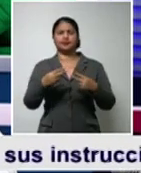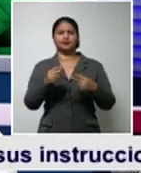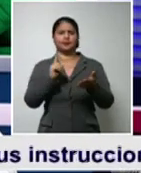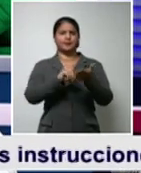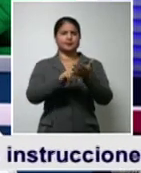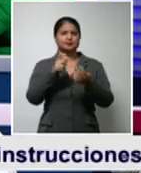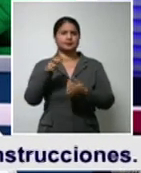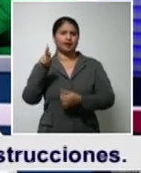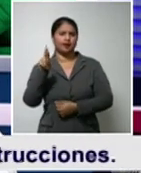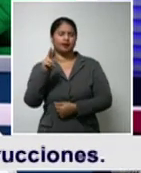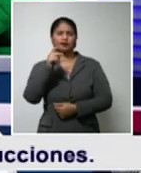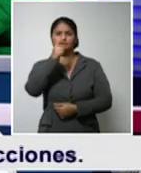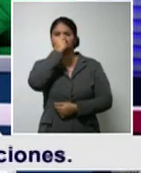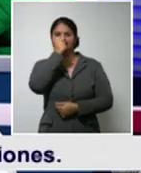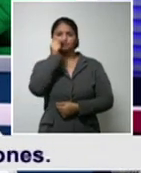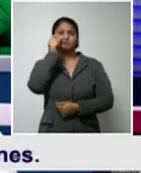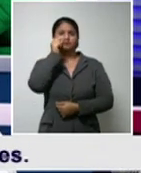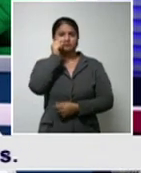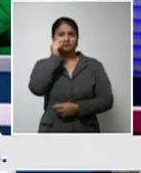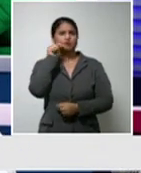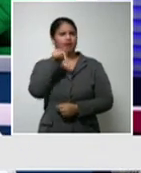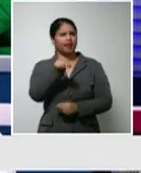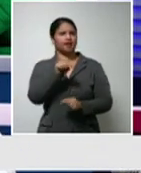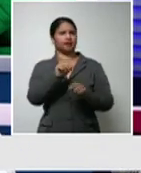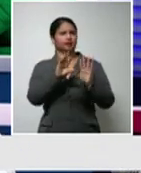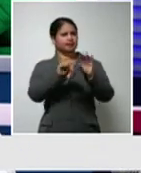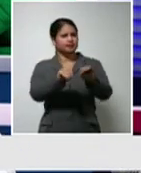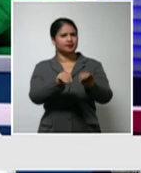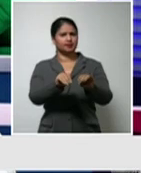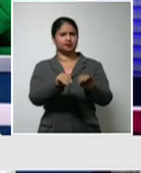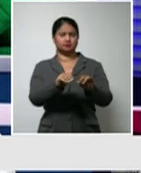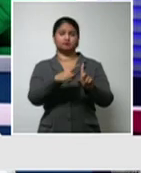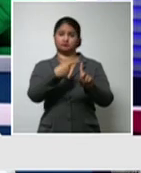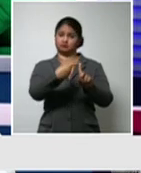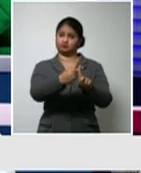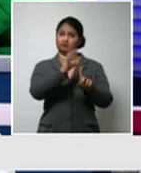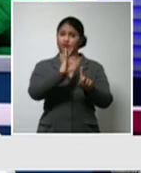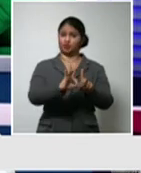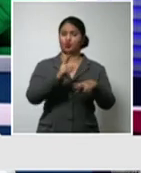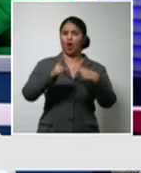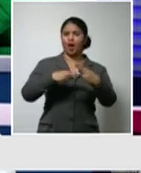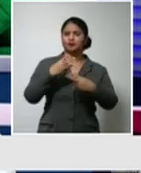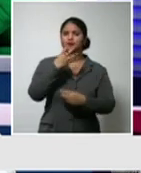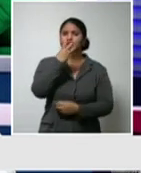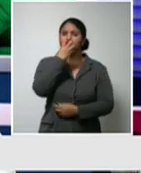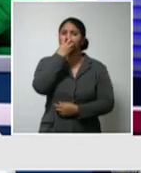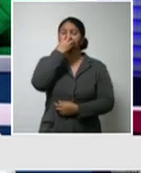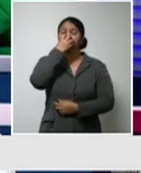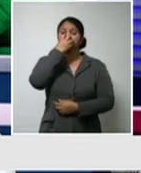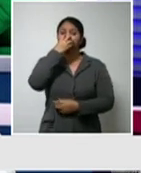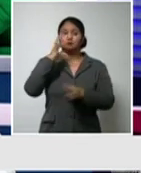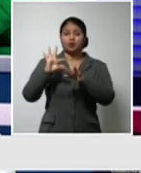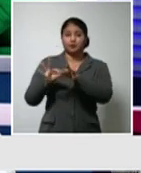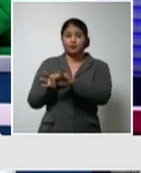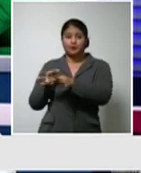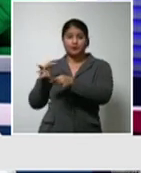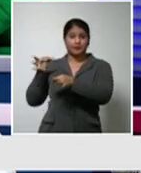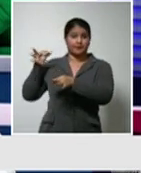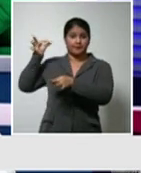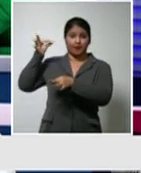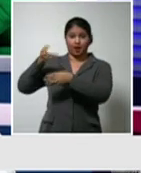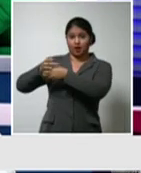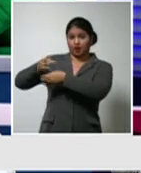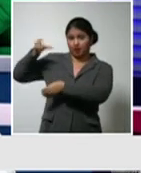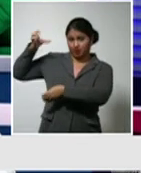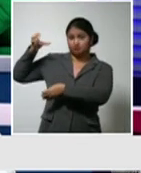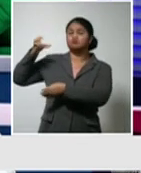COVID. Fue un momento determinado necesario intubarla, ventilarla, la evolución de las